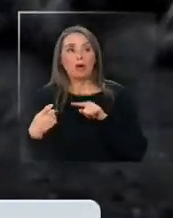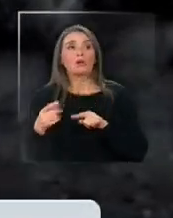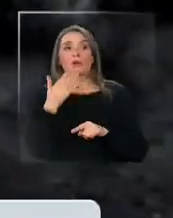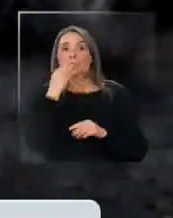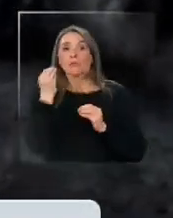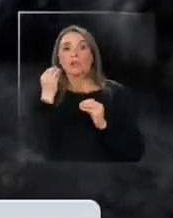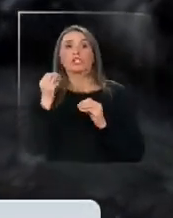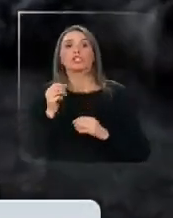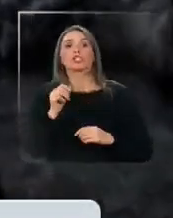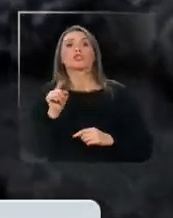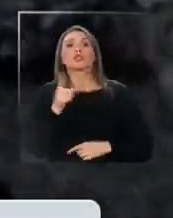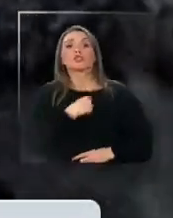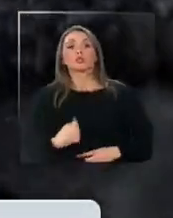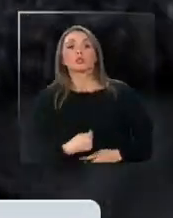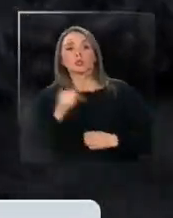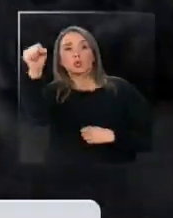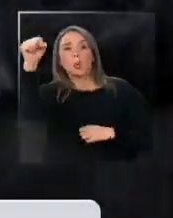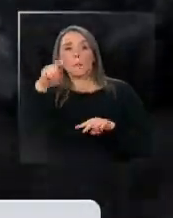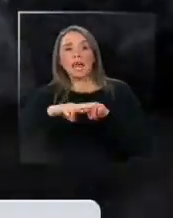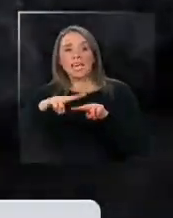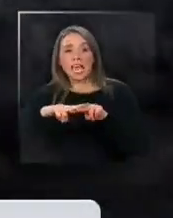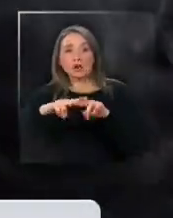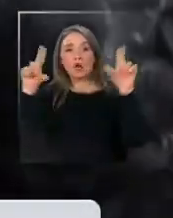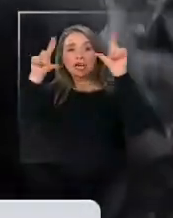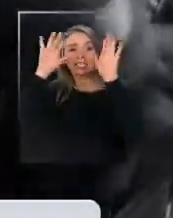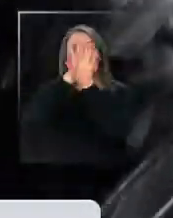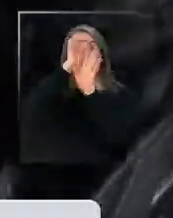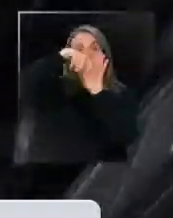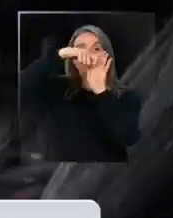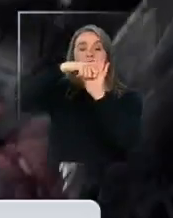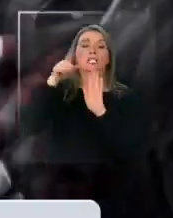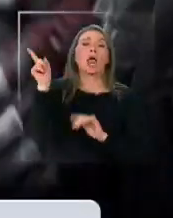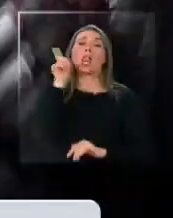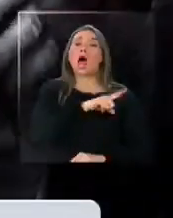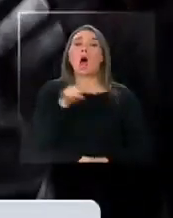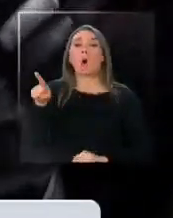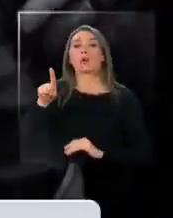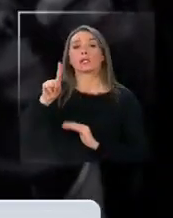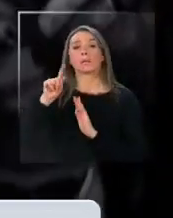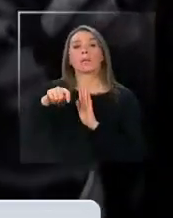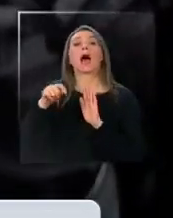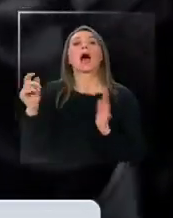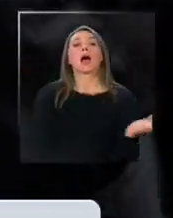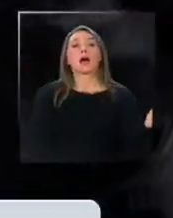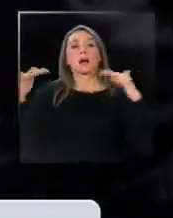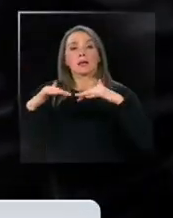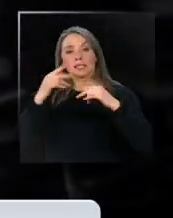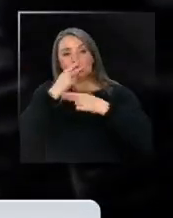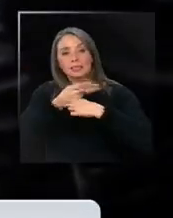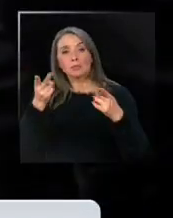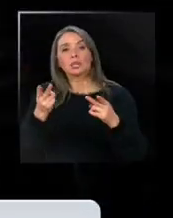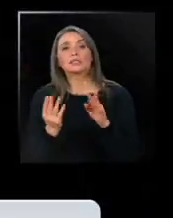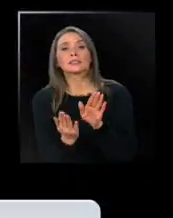del mundo de los superhéroes en la pantalla grande que es parte de la última versión de la cómic con chile